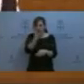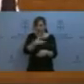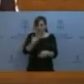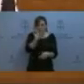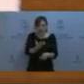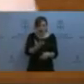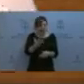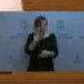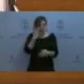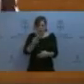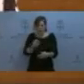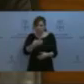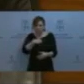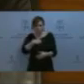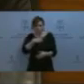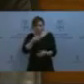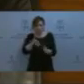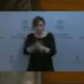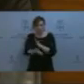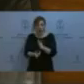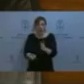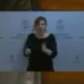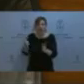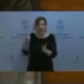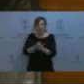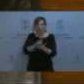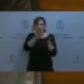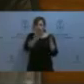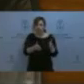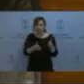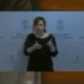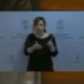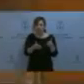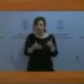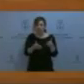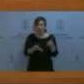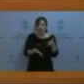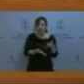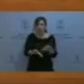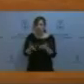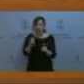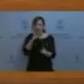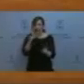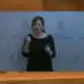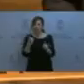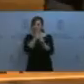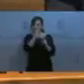es una prueba más de que ustedes están ya de camino hacia la oposición.